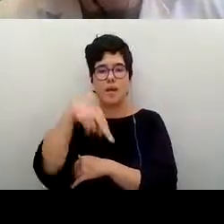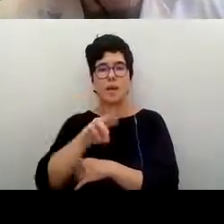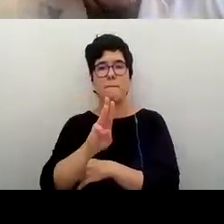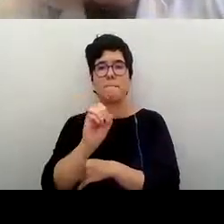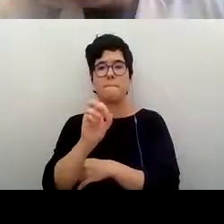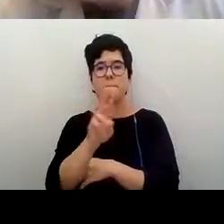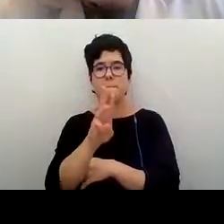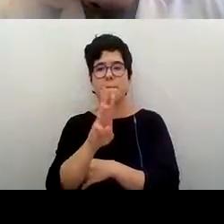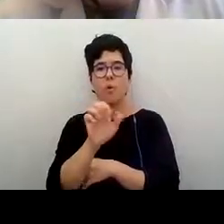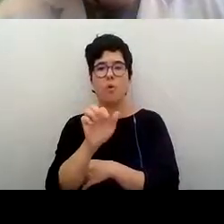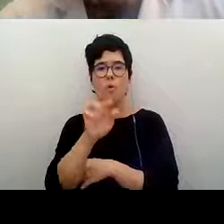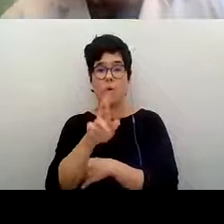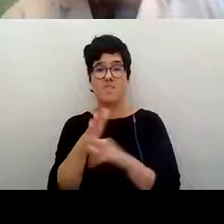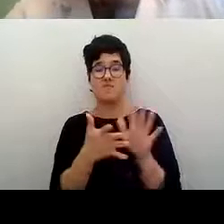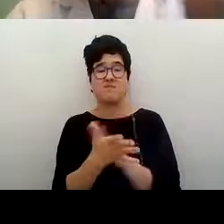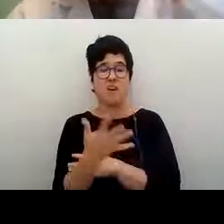inmediata, más